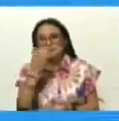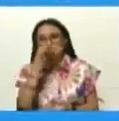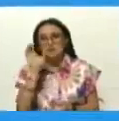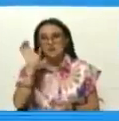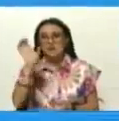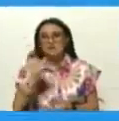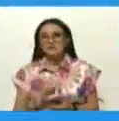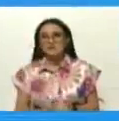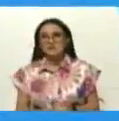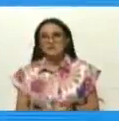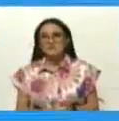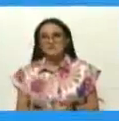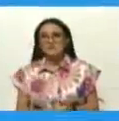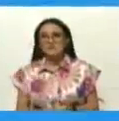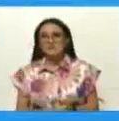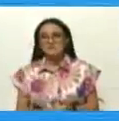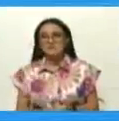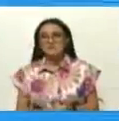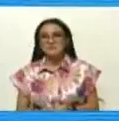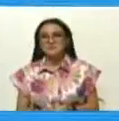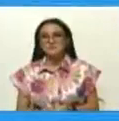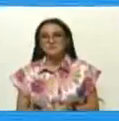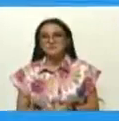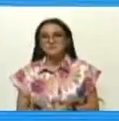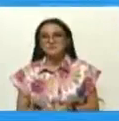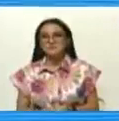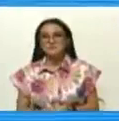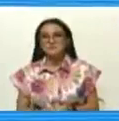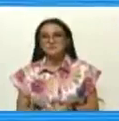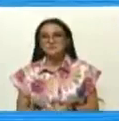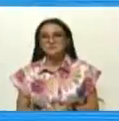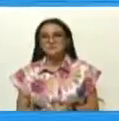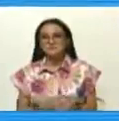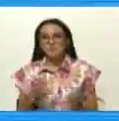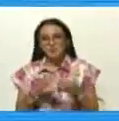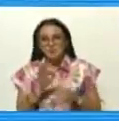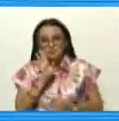la soberanísima y elegantísima Unión Europea.